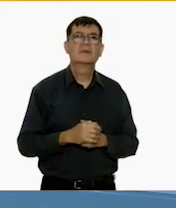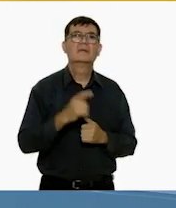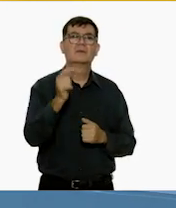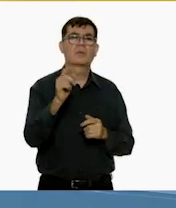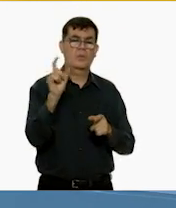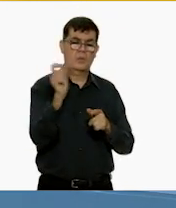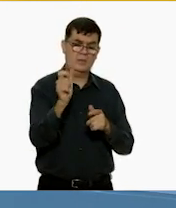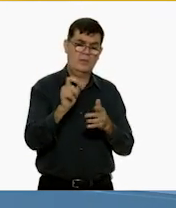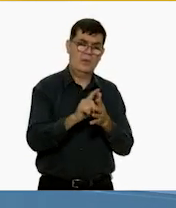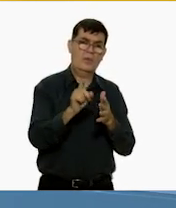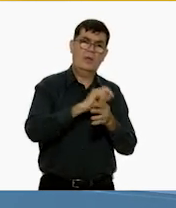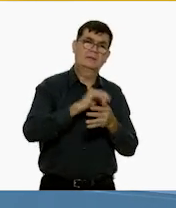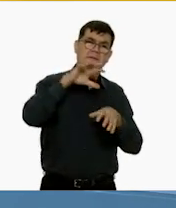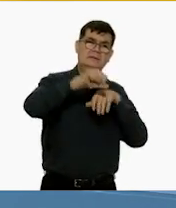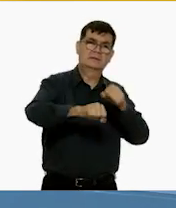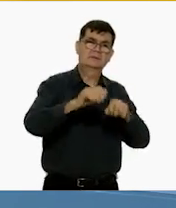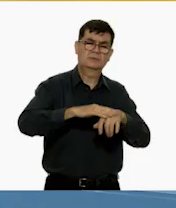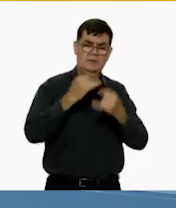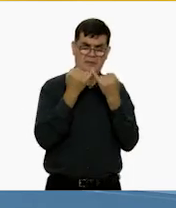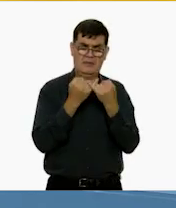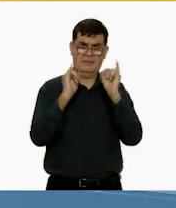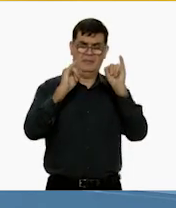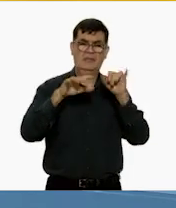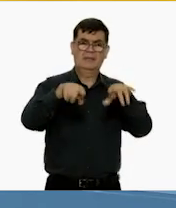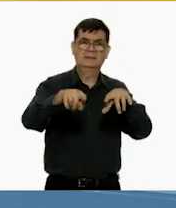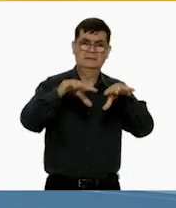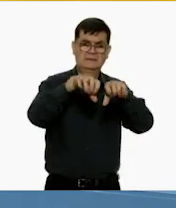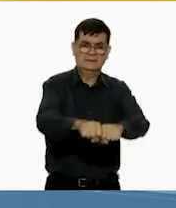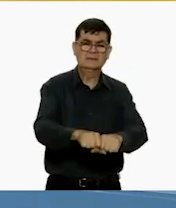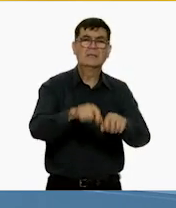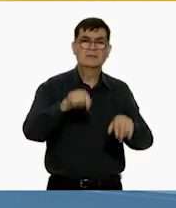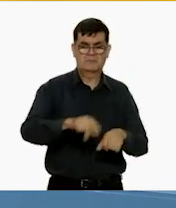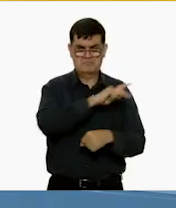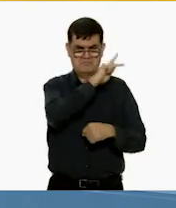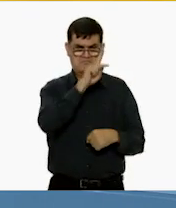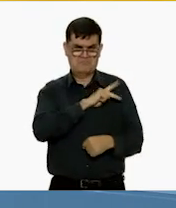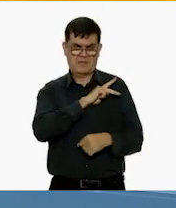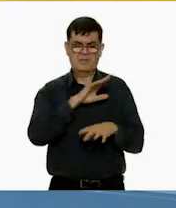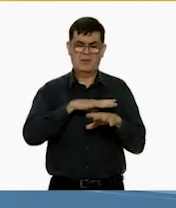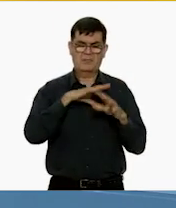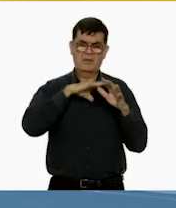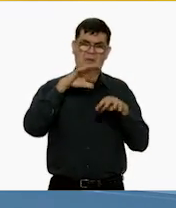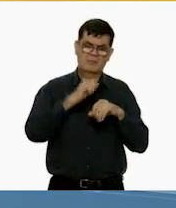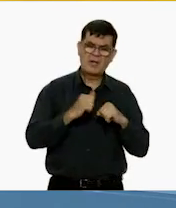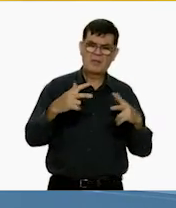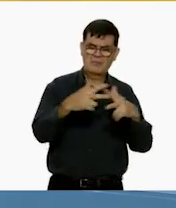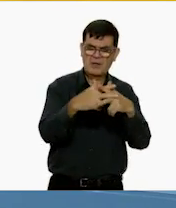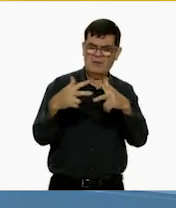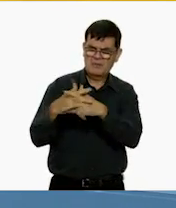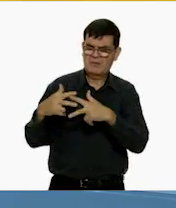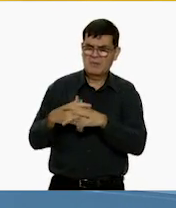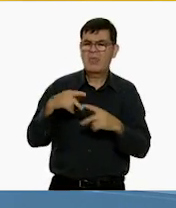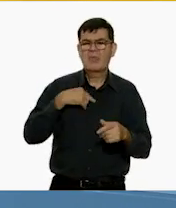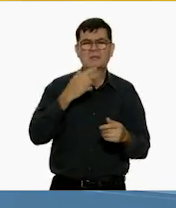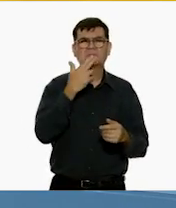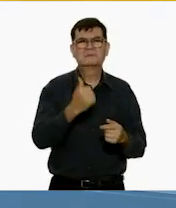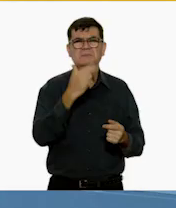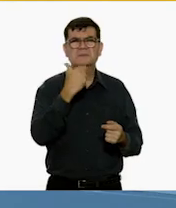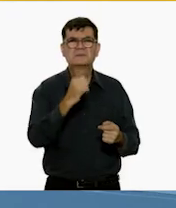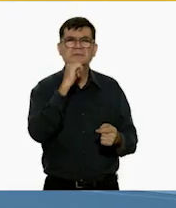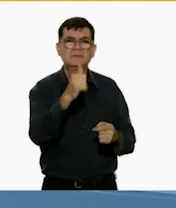Desde que conquistó gloriosamente su independencia, nuestra patria parecía consumirse en luchas estériles que a veces, sin